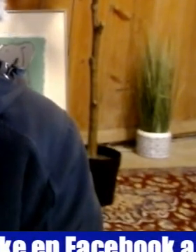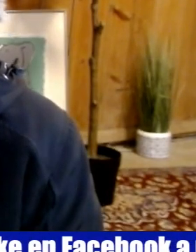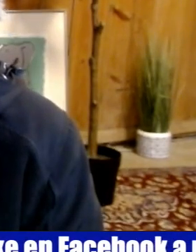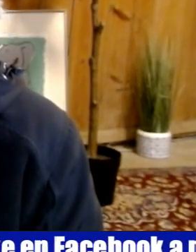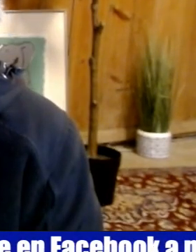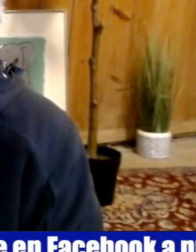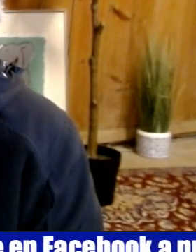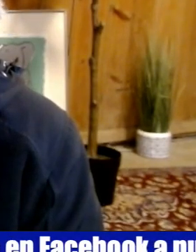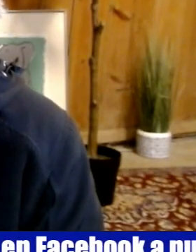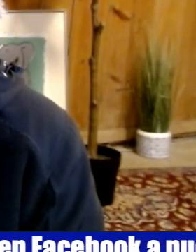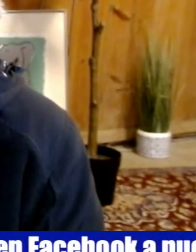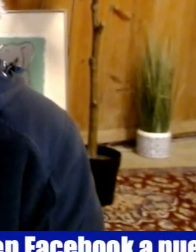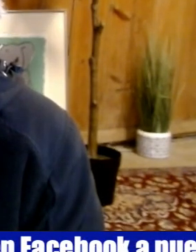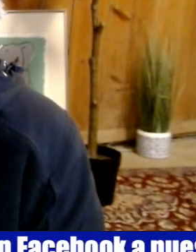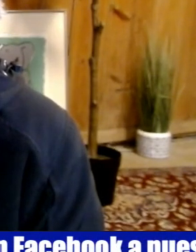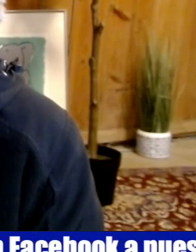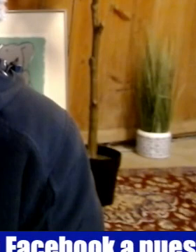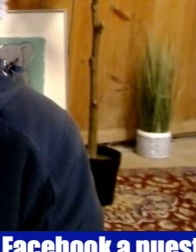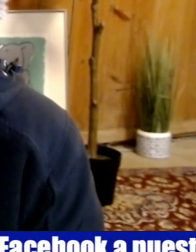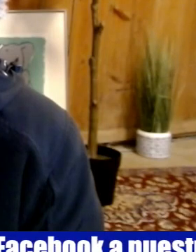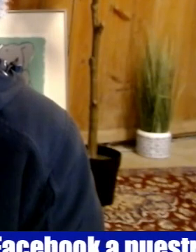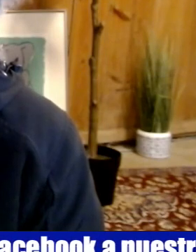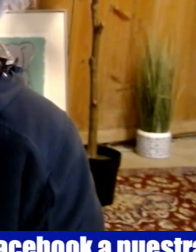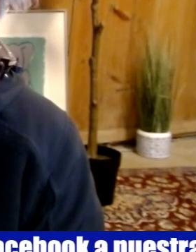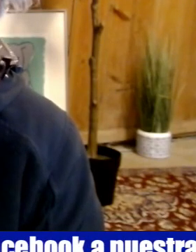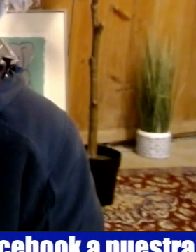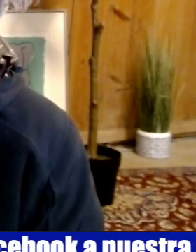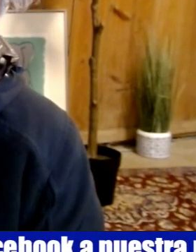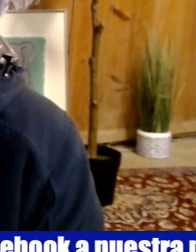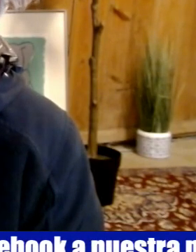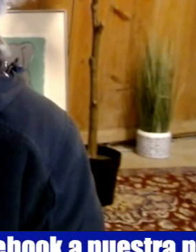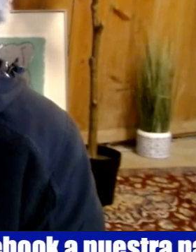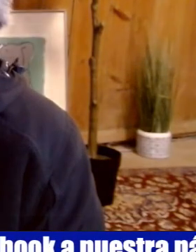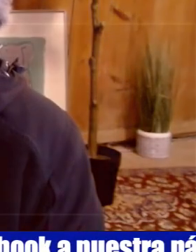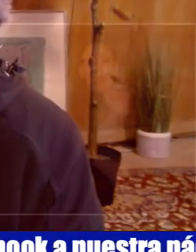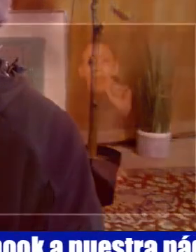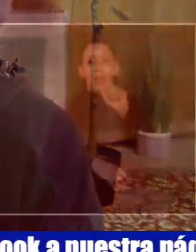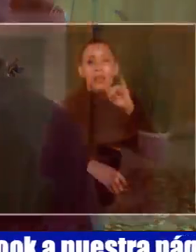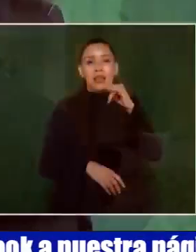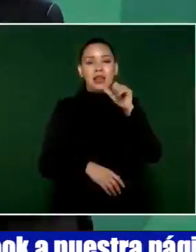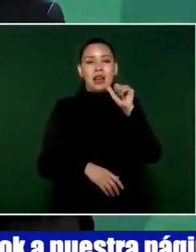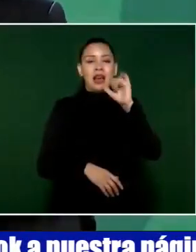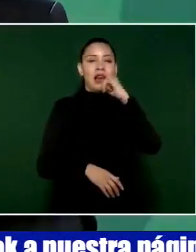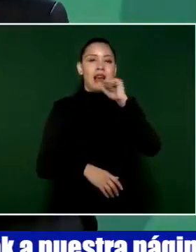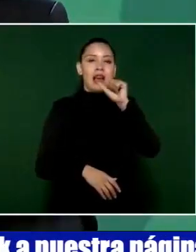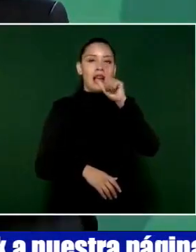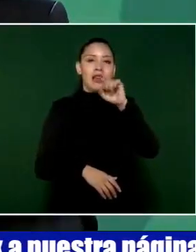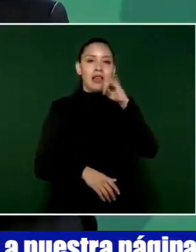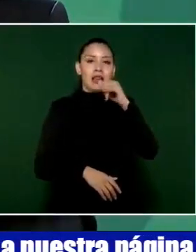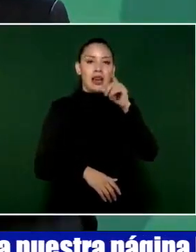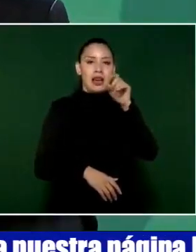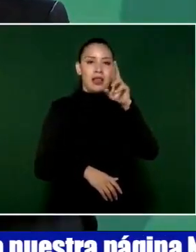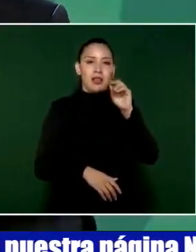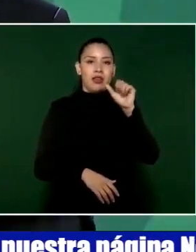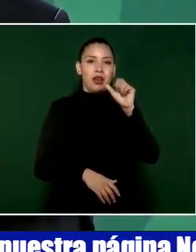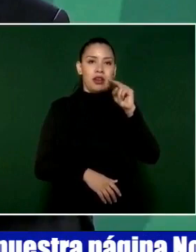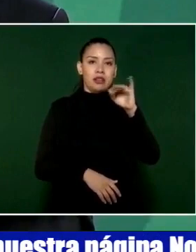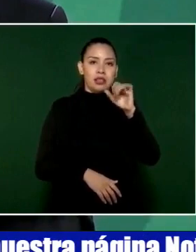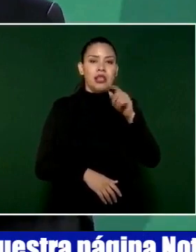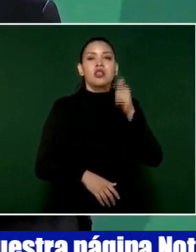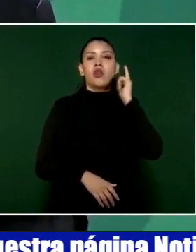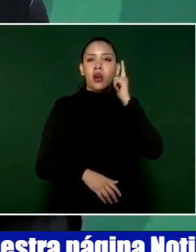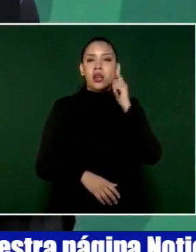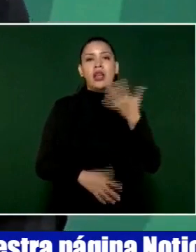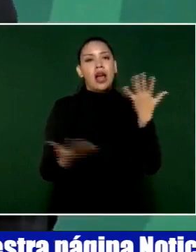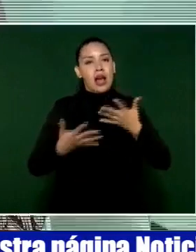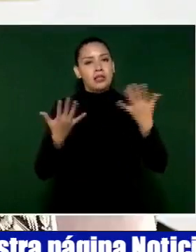mesa? Hoy, pues está el presidente López Obrador allá en Tamaulipas, llegó desde ayer a Tamaulipas, hizo una